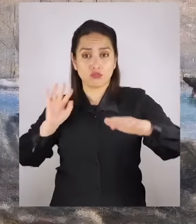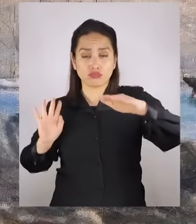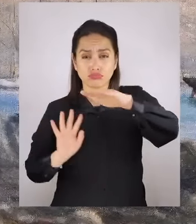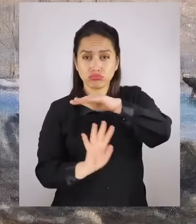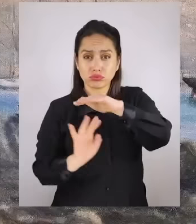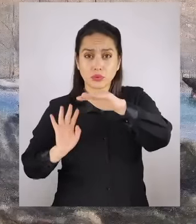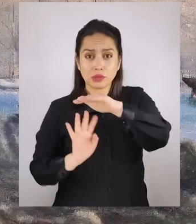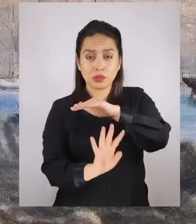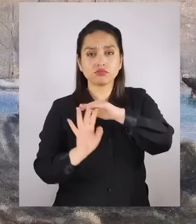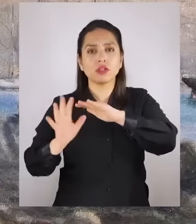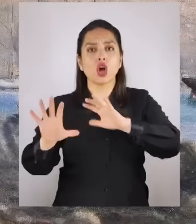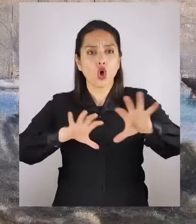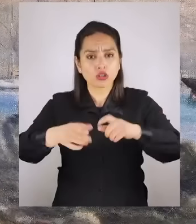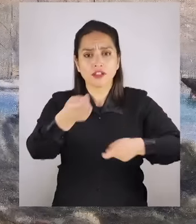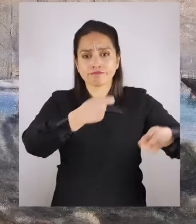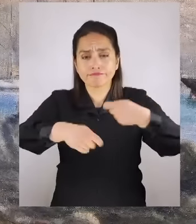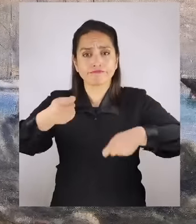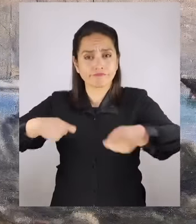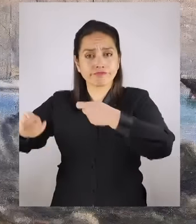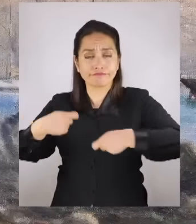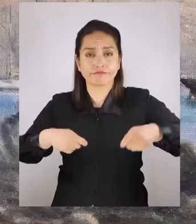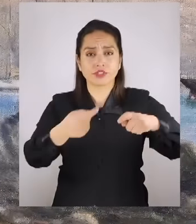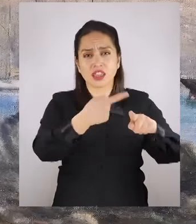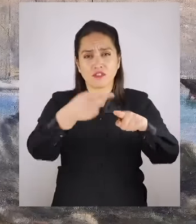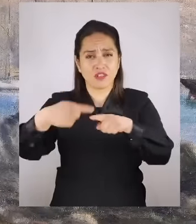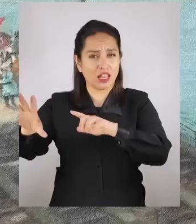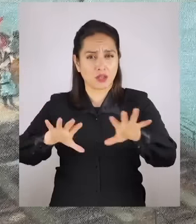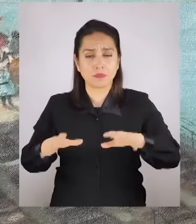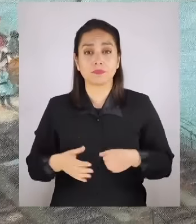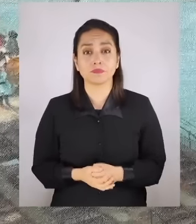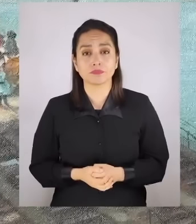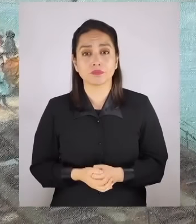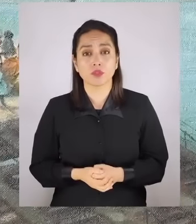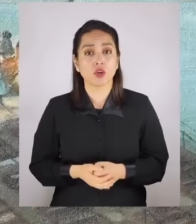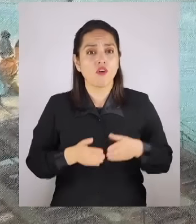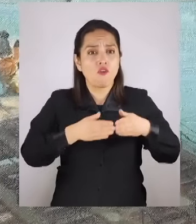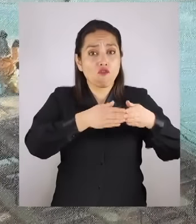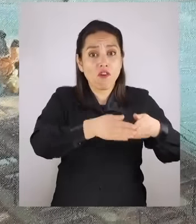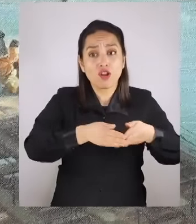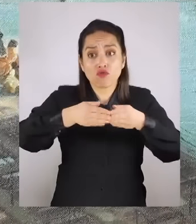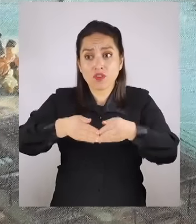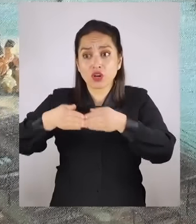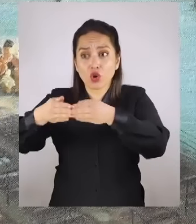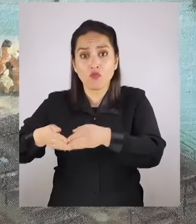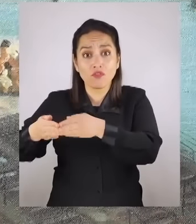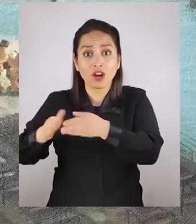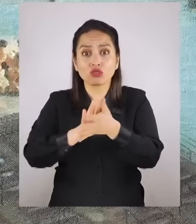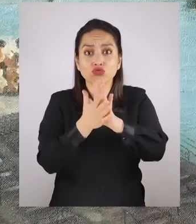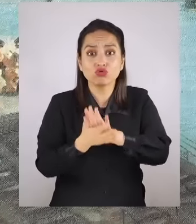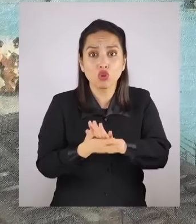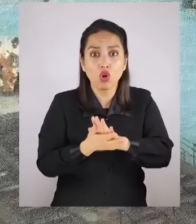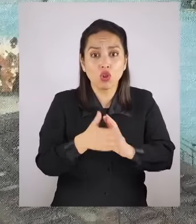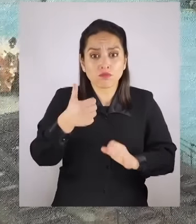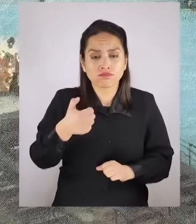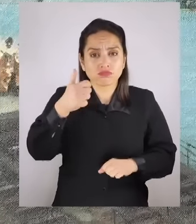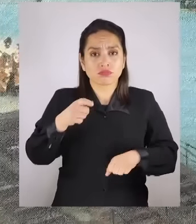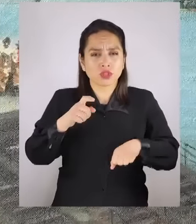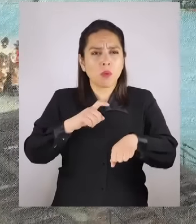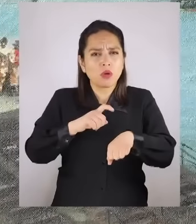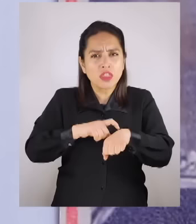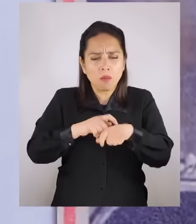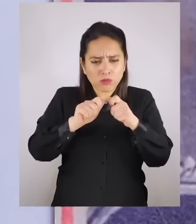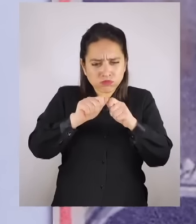están comercializando distintos tipos de bienes. Todos los barcos calibraban sus cronómetros antes de ir de un lado para